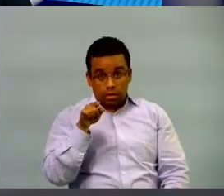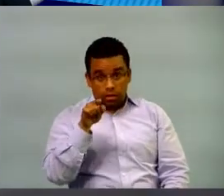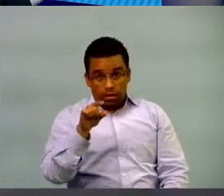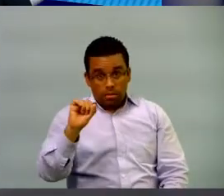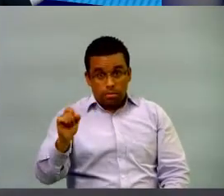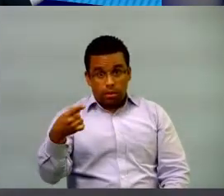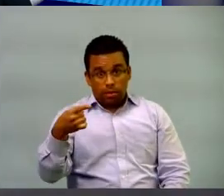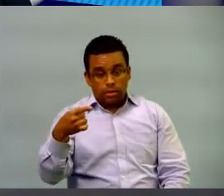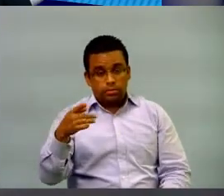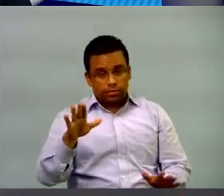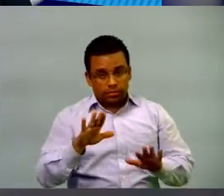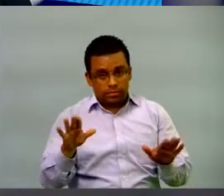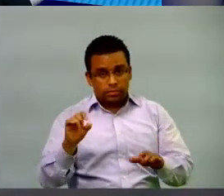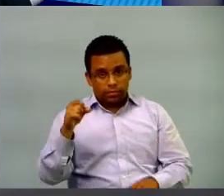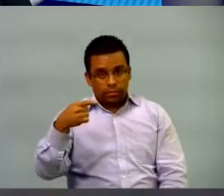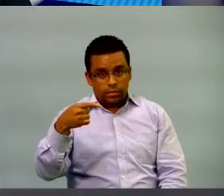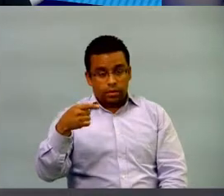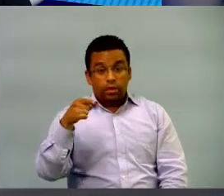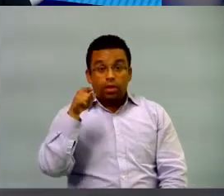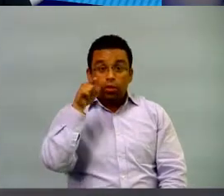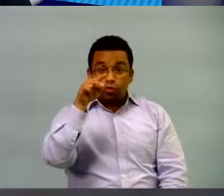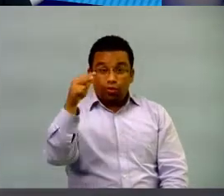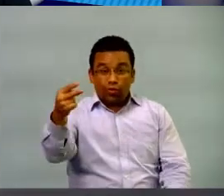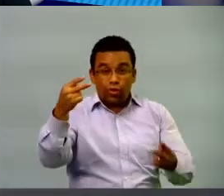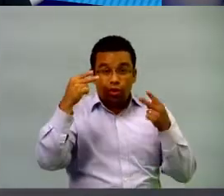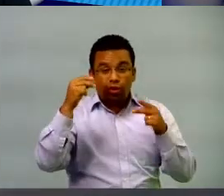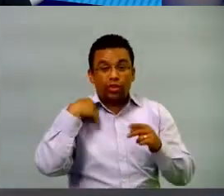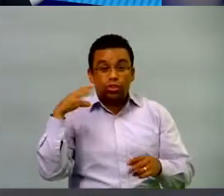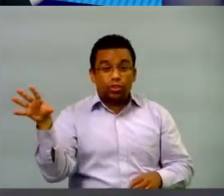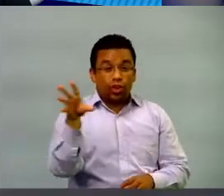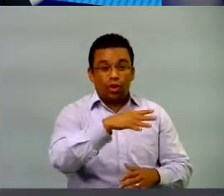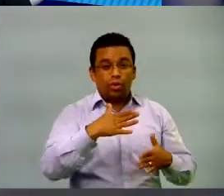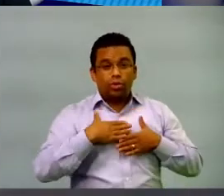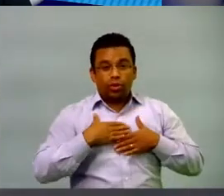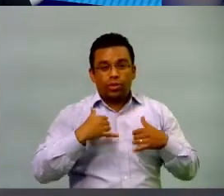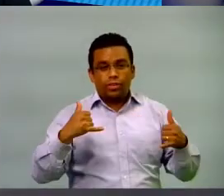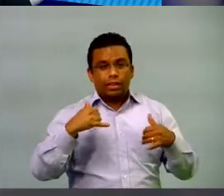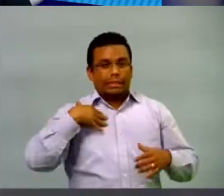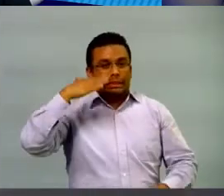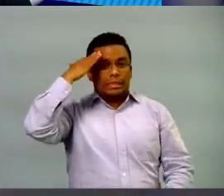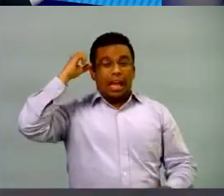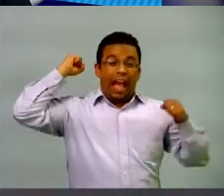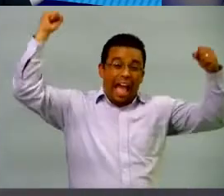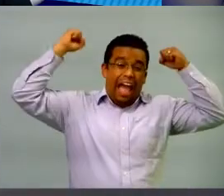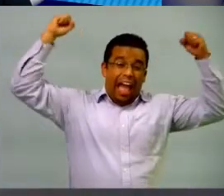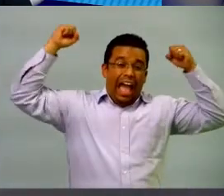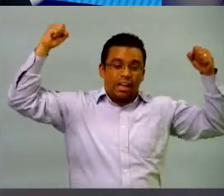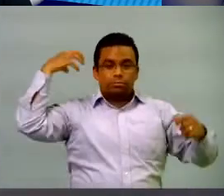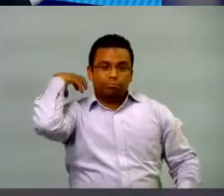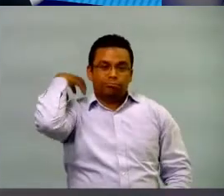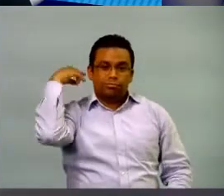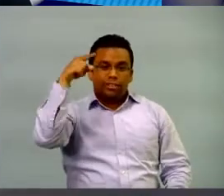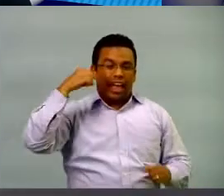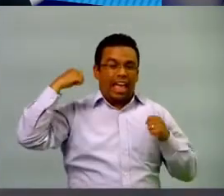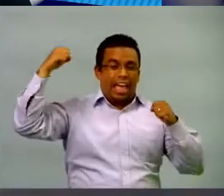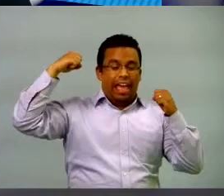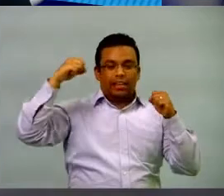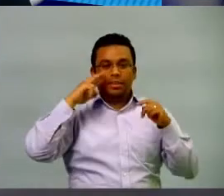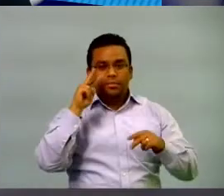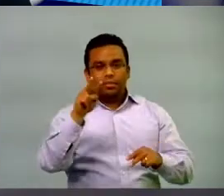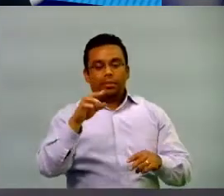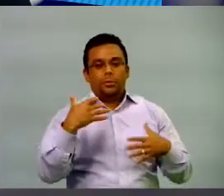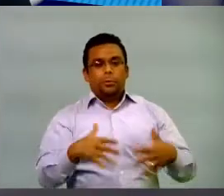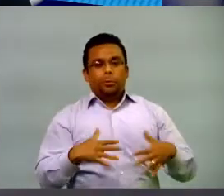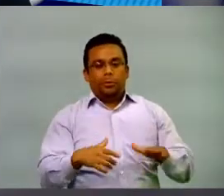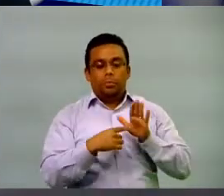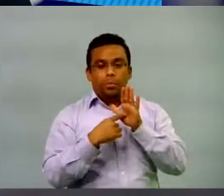a presentar y espero que todos los docentes de Montería estén felices. Yo ya me los imagino gritando. Es la primera